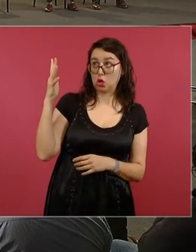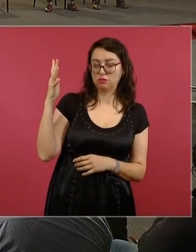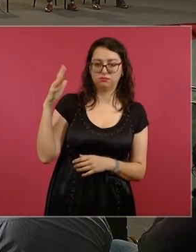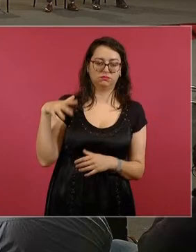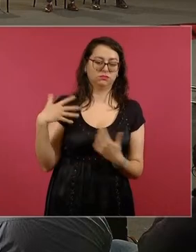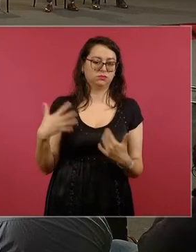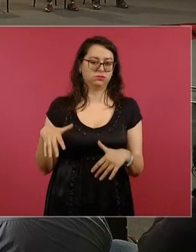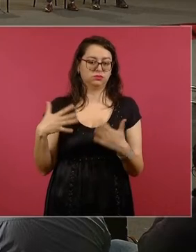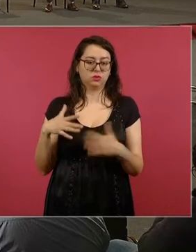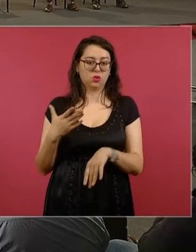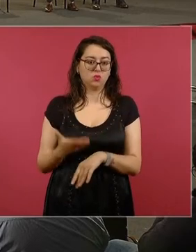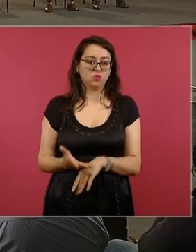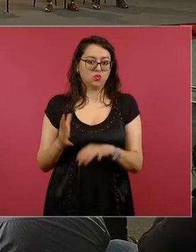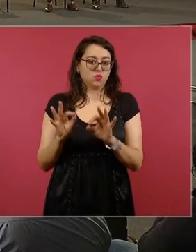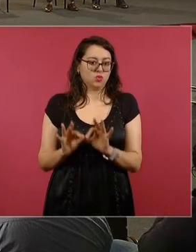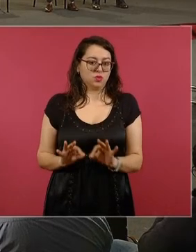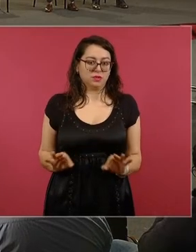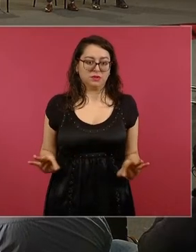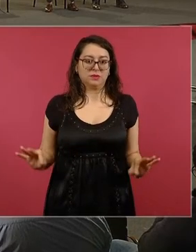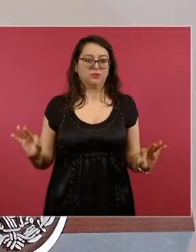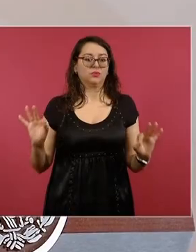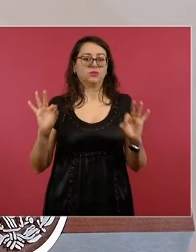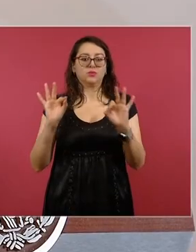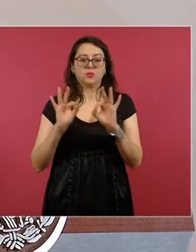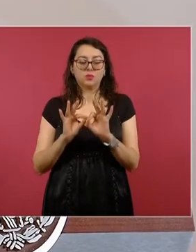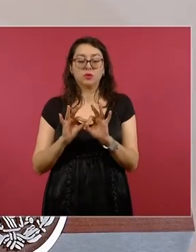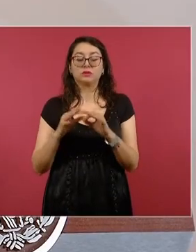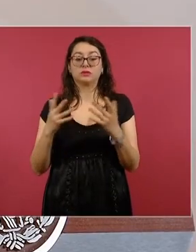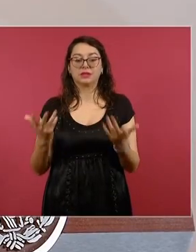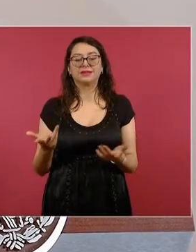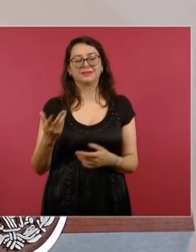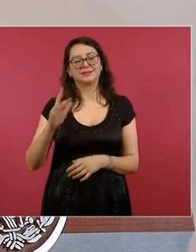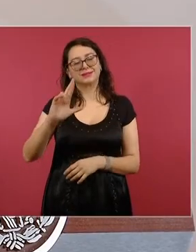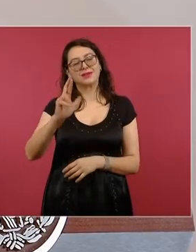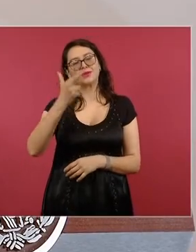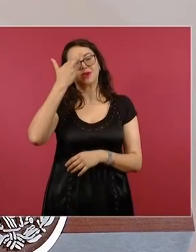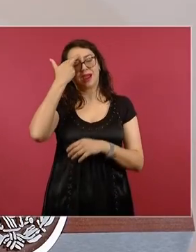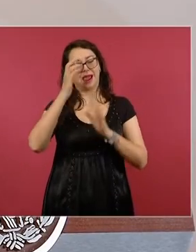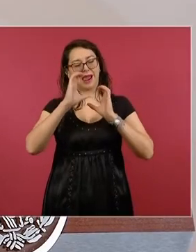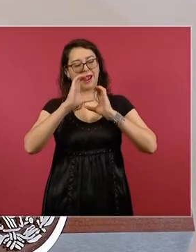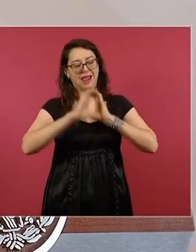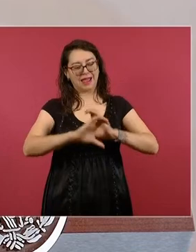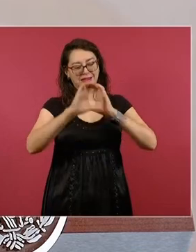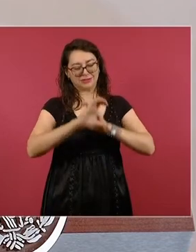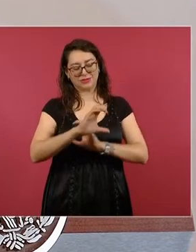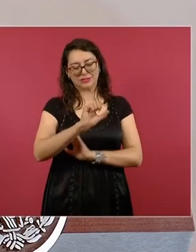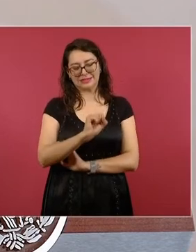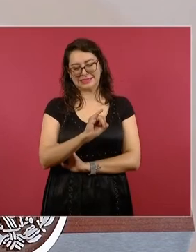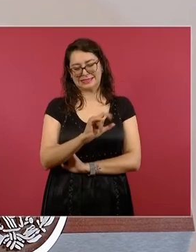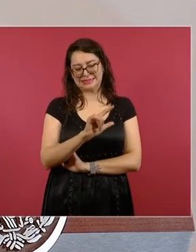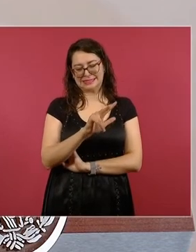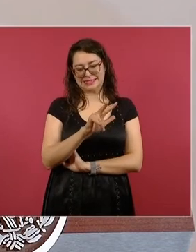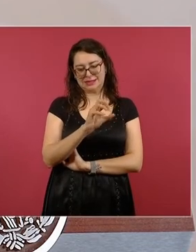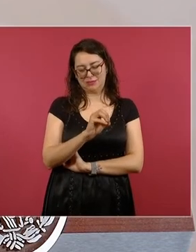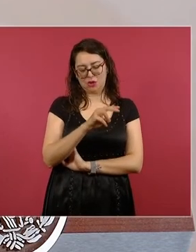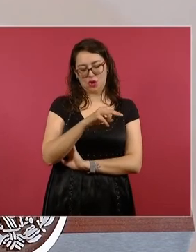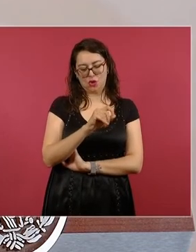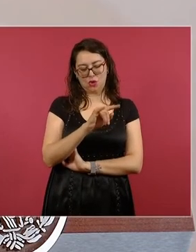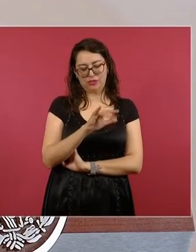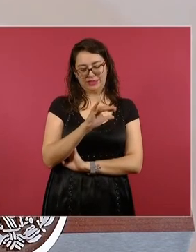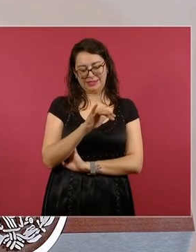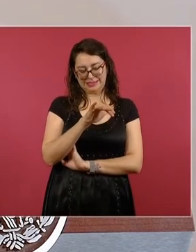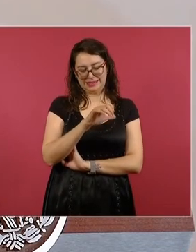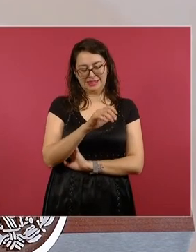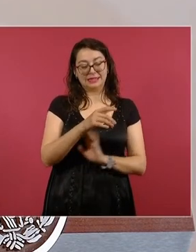cuyas manchas cabe el mundo, como bien lo dice Silvio Rodríguez en su canción Resumen de Noticias, garantiza, gracias a la